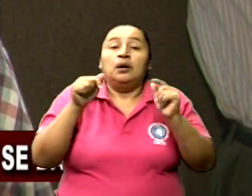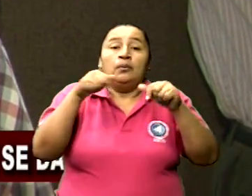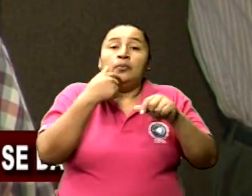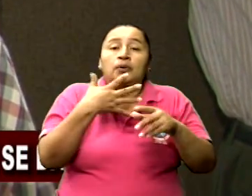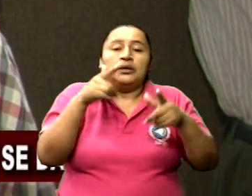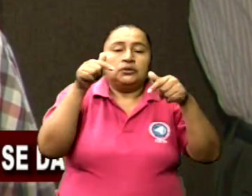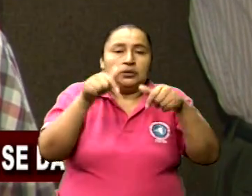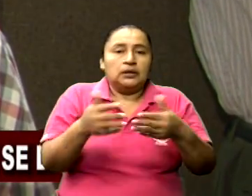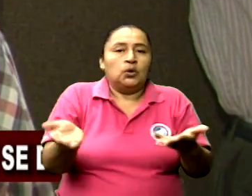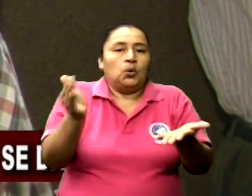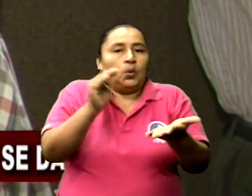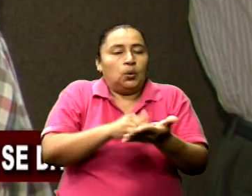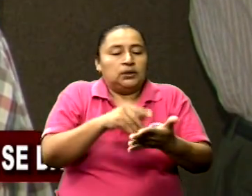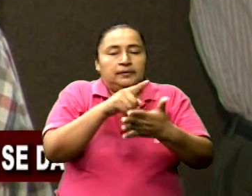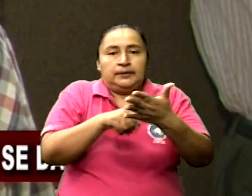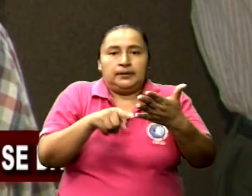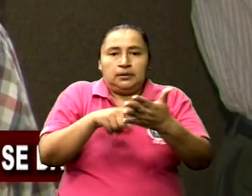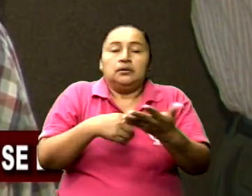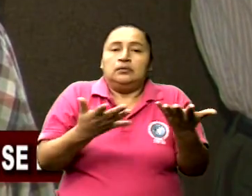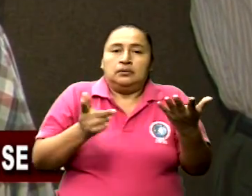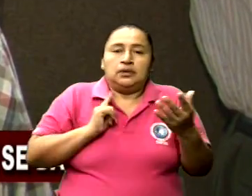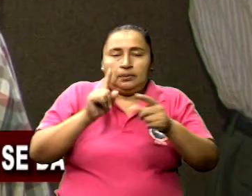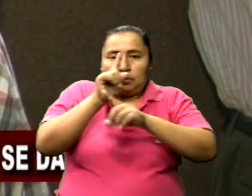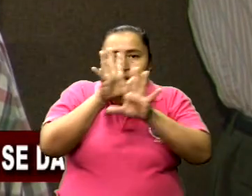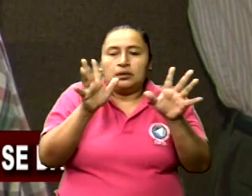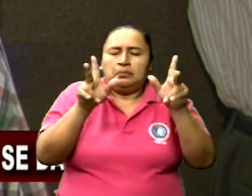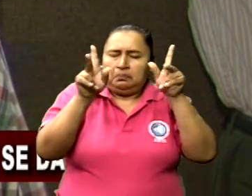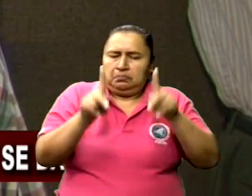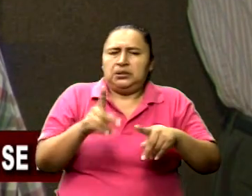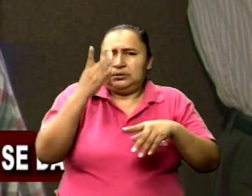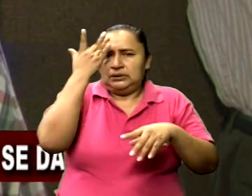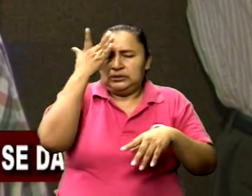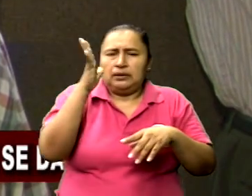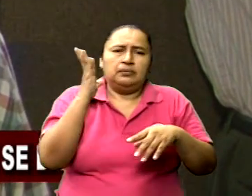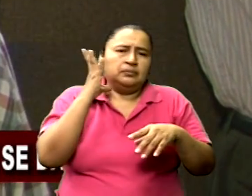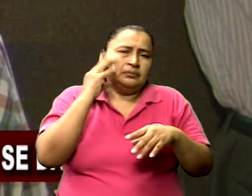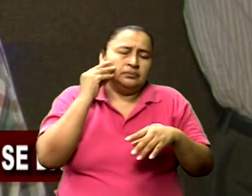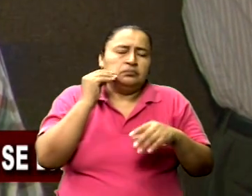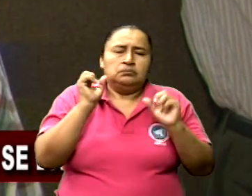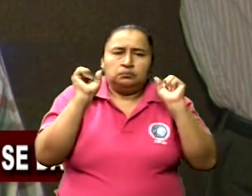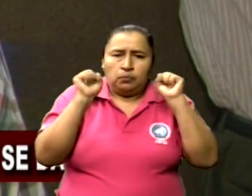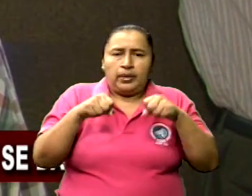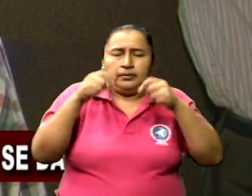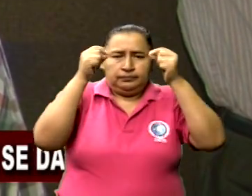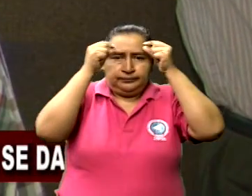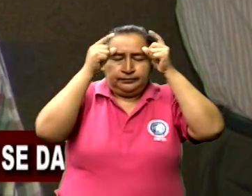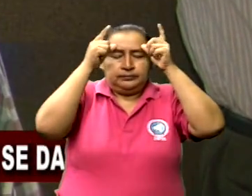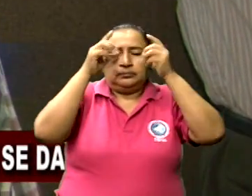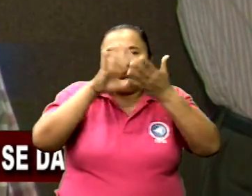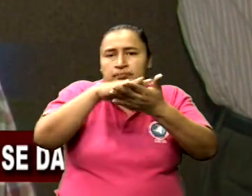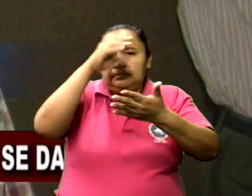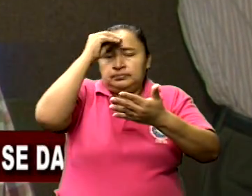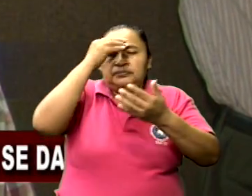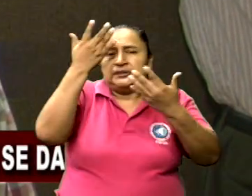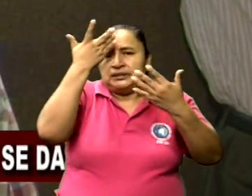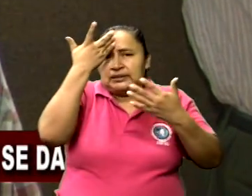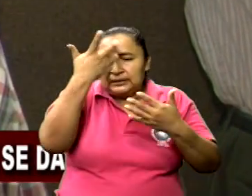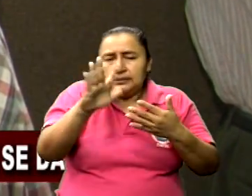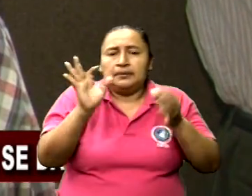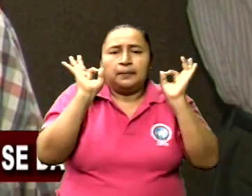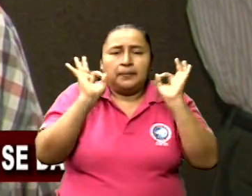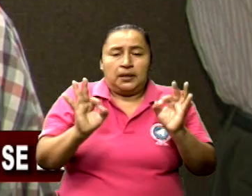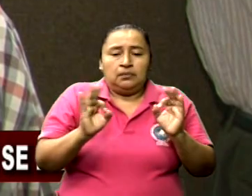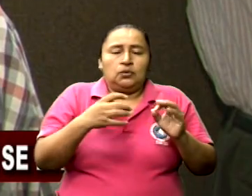están siendo reelectos, ¿estamos claros? Entonces son gente con la capacidad necesaria, con la formación necesaria y con la